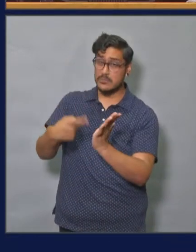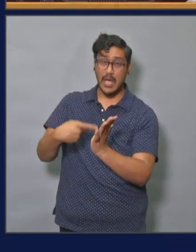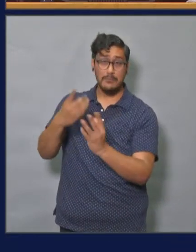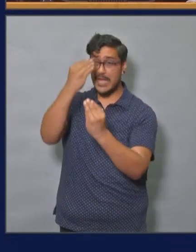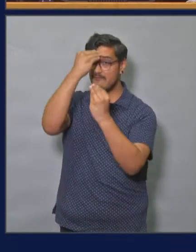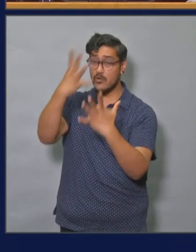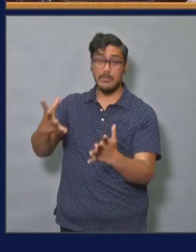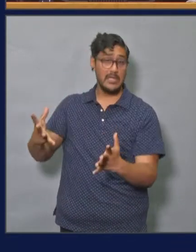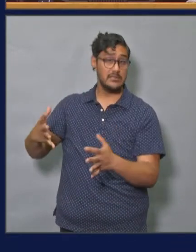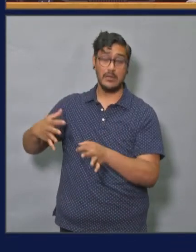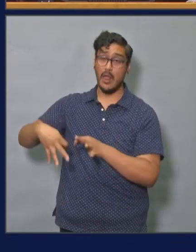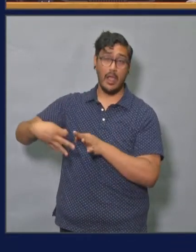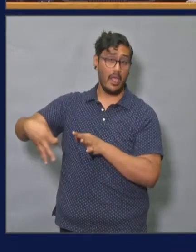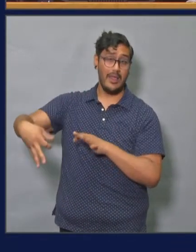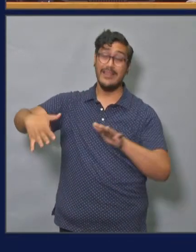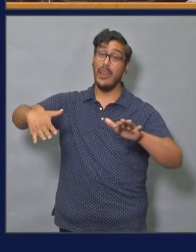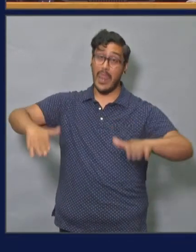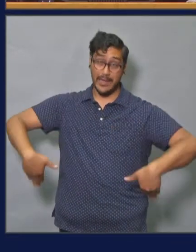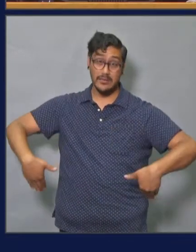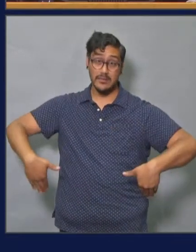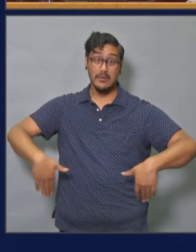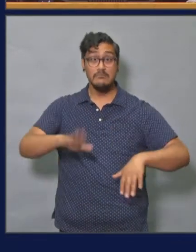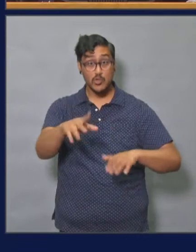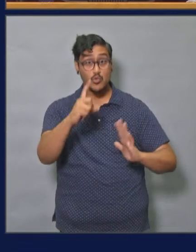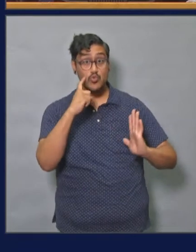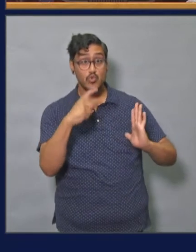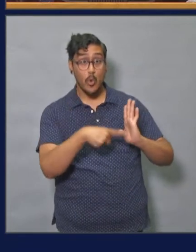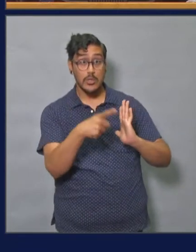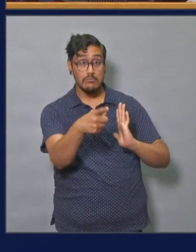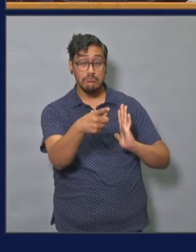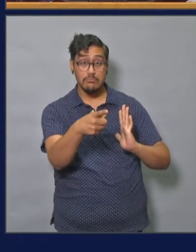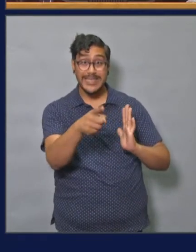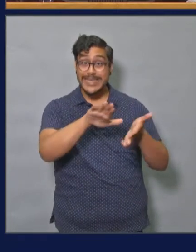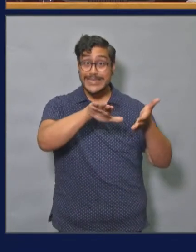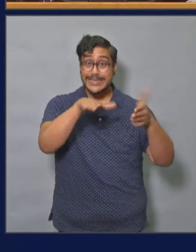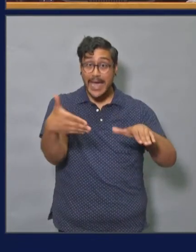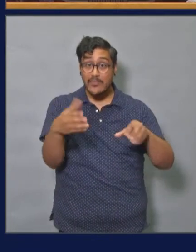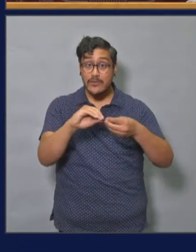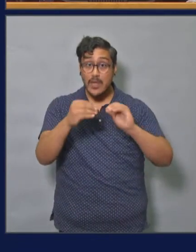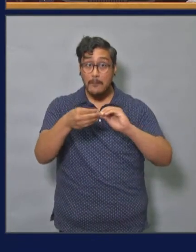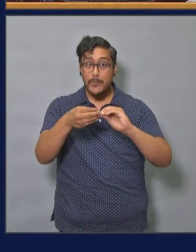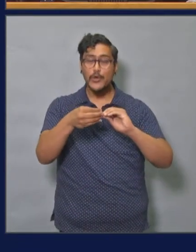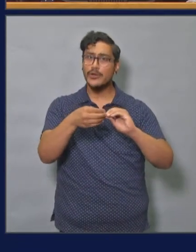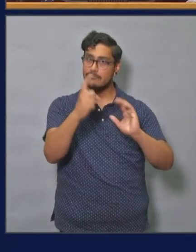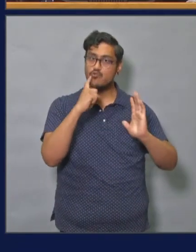pueden observar, el promedio de fallecimientos diarios totales continúa disminuyendo.